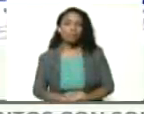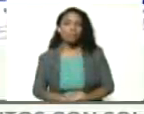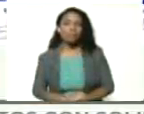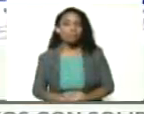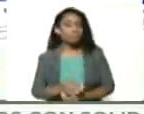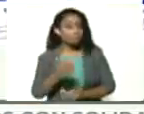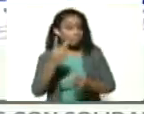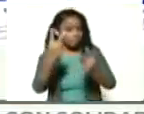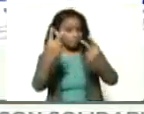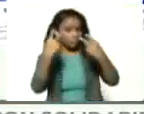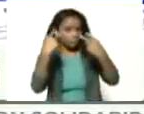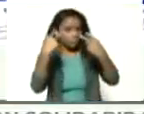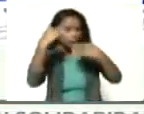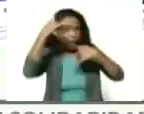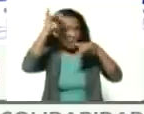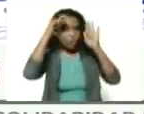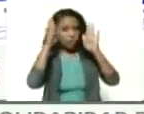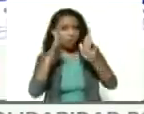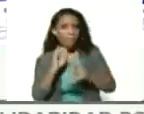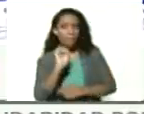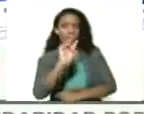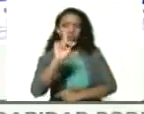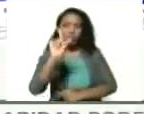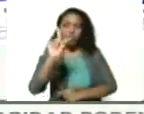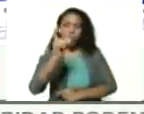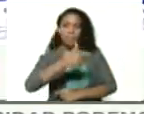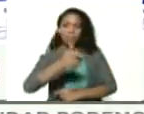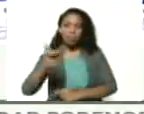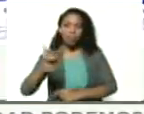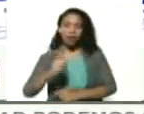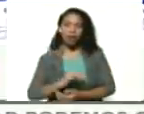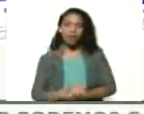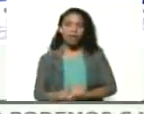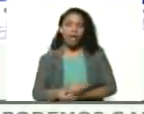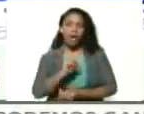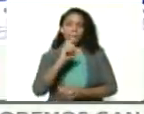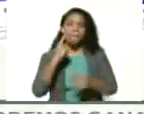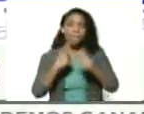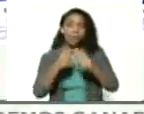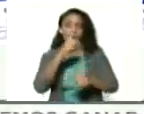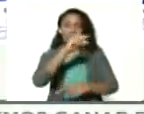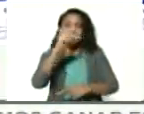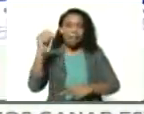Escucha, 21 casos por 100.000,